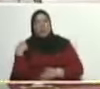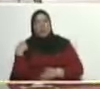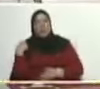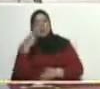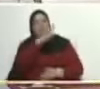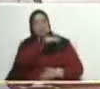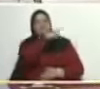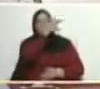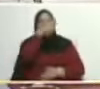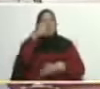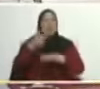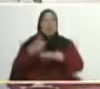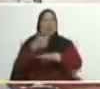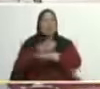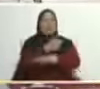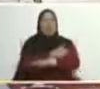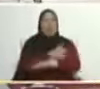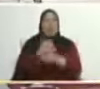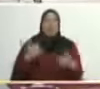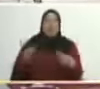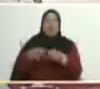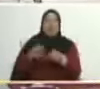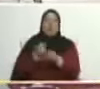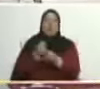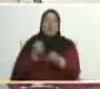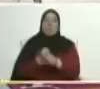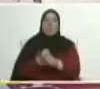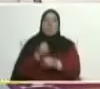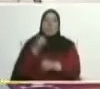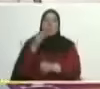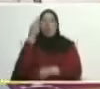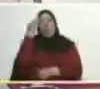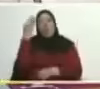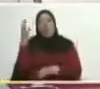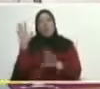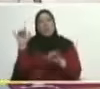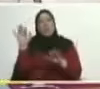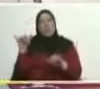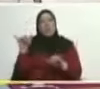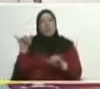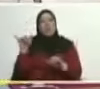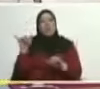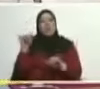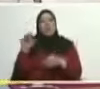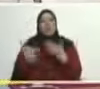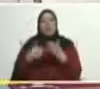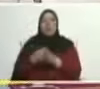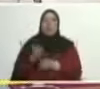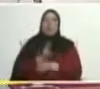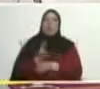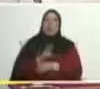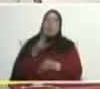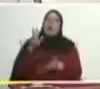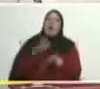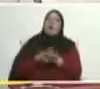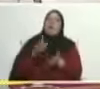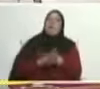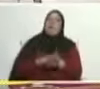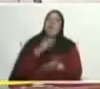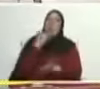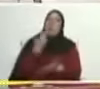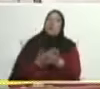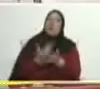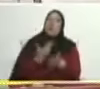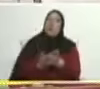jefe de delegación la palabra para un saludo y pasar de inmediato a aprobar los